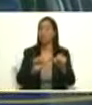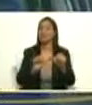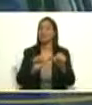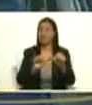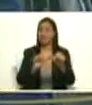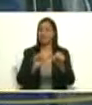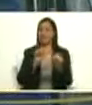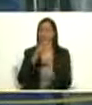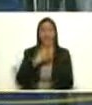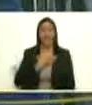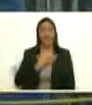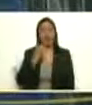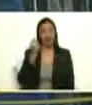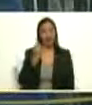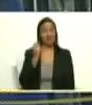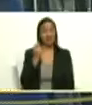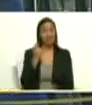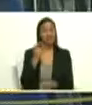eres